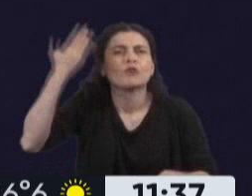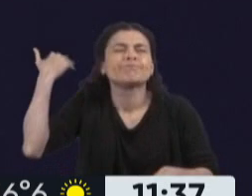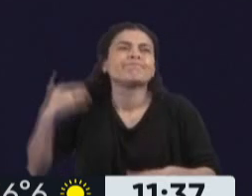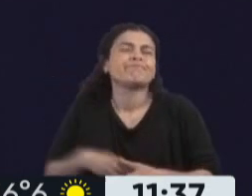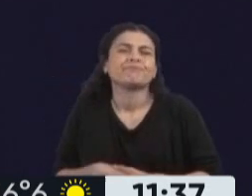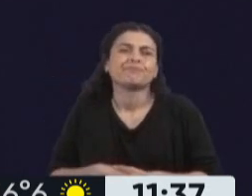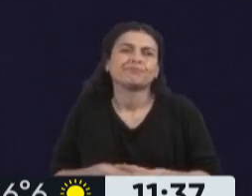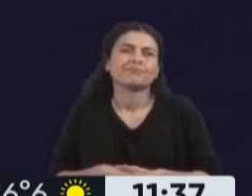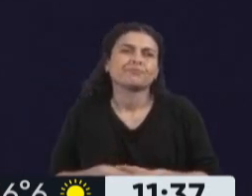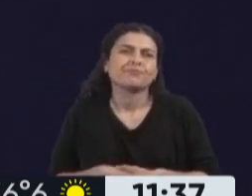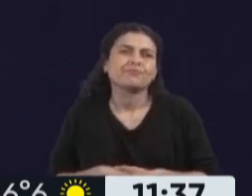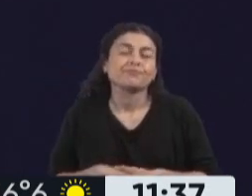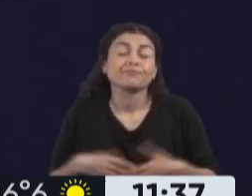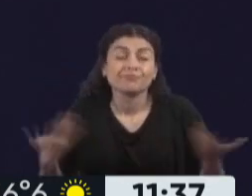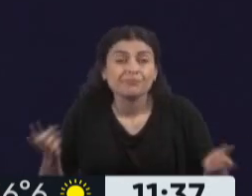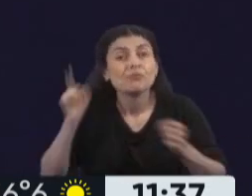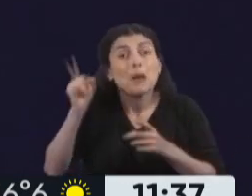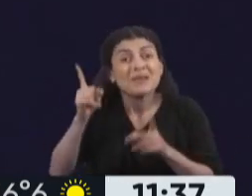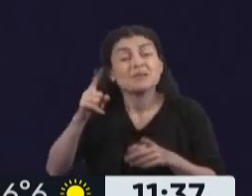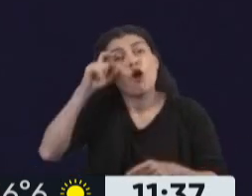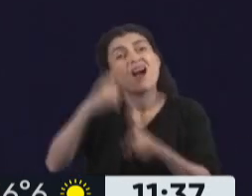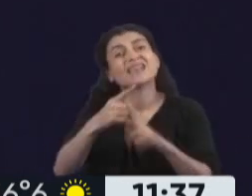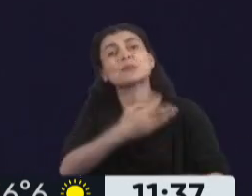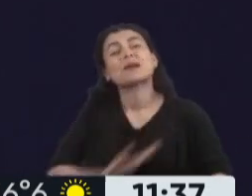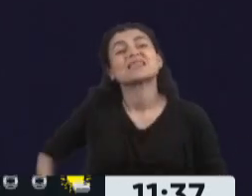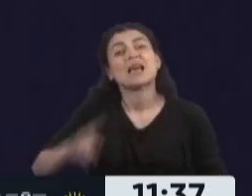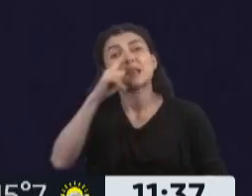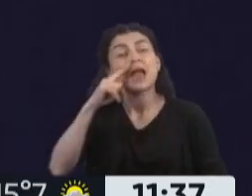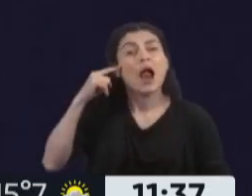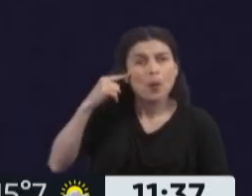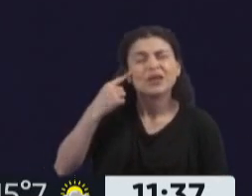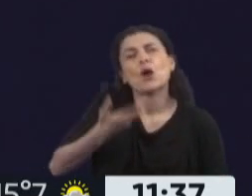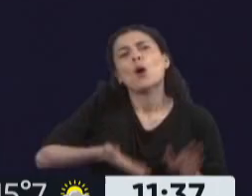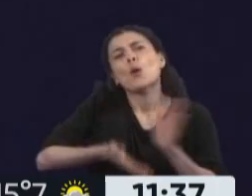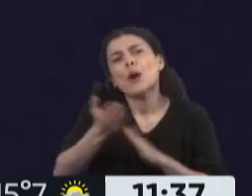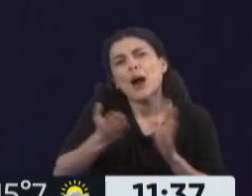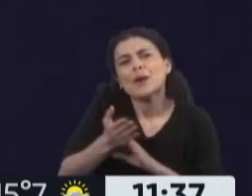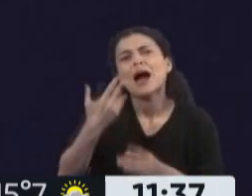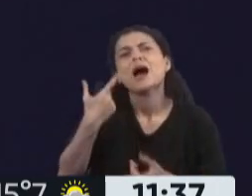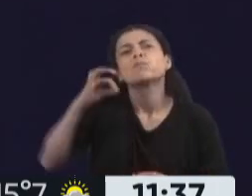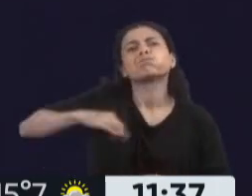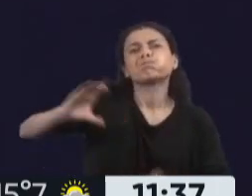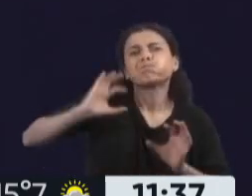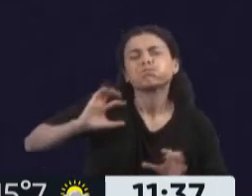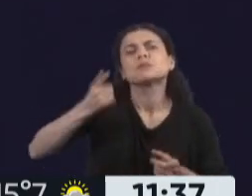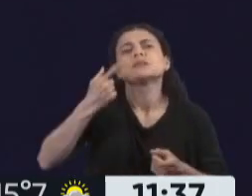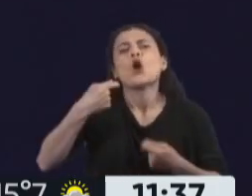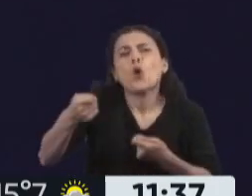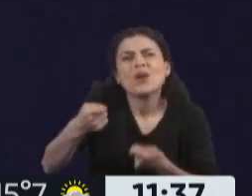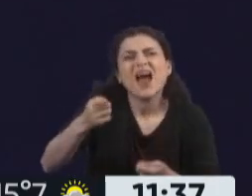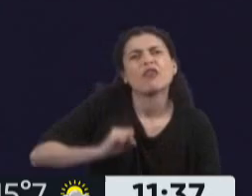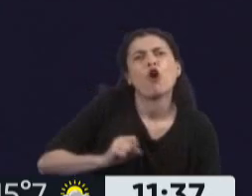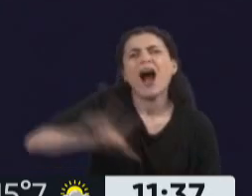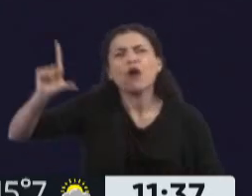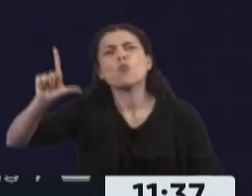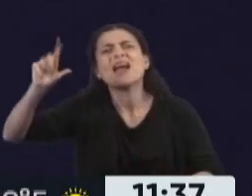de, el propio Alberto Fernández, ¿no? Prometiendo la heladera llena, el aumento de los jubilados, el día que asuma y no sé cuántas pavadas